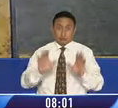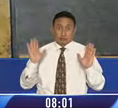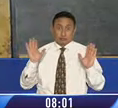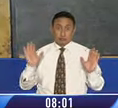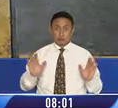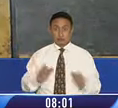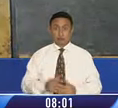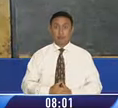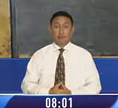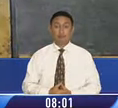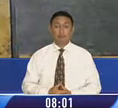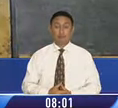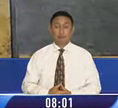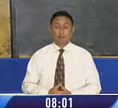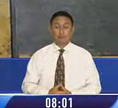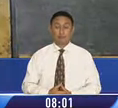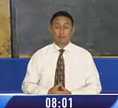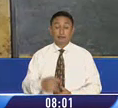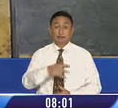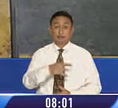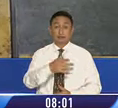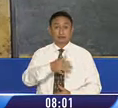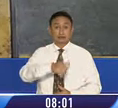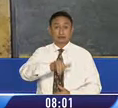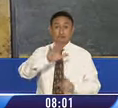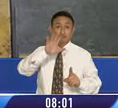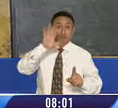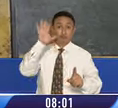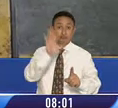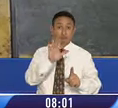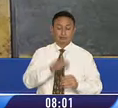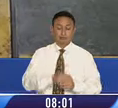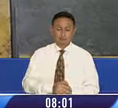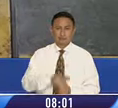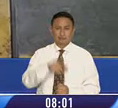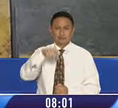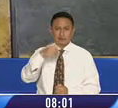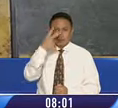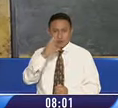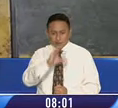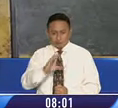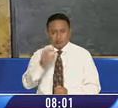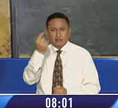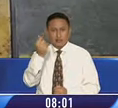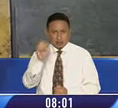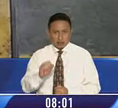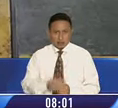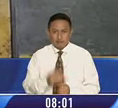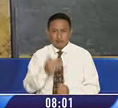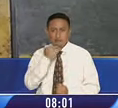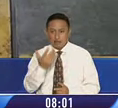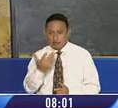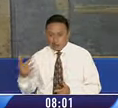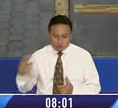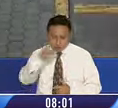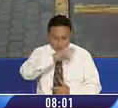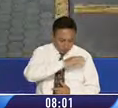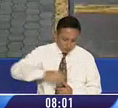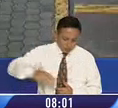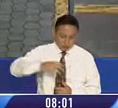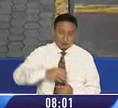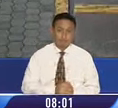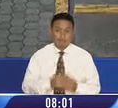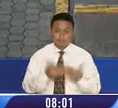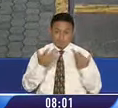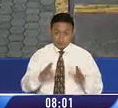lo entregó, pero las amenazas continúan, mientras los sujetos no paran de buscar dinero o seguramente objetos de valor. Ya cometiendo